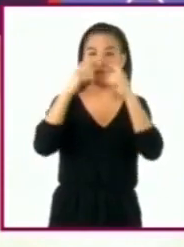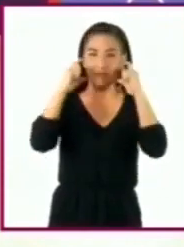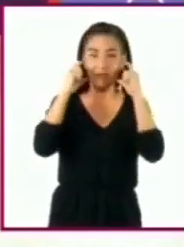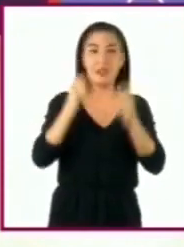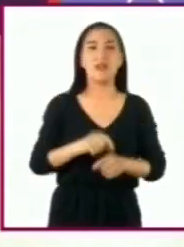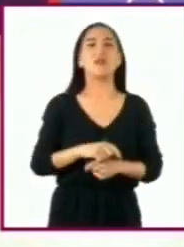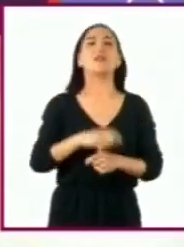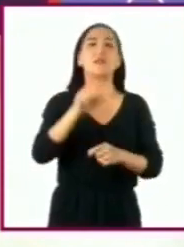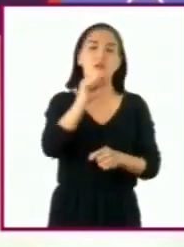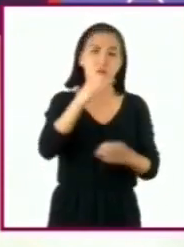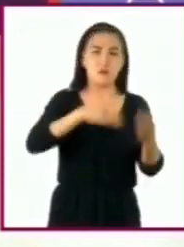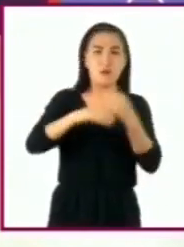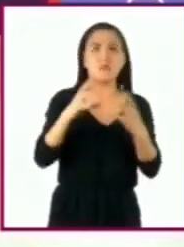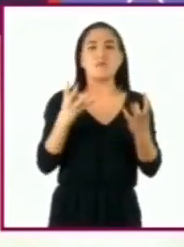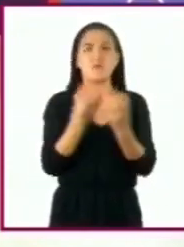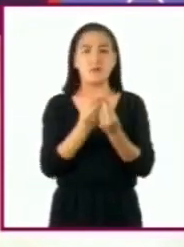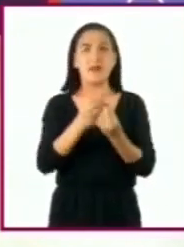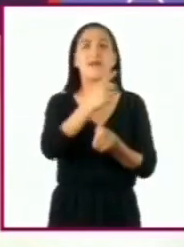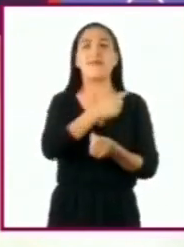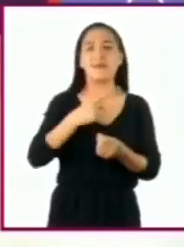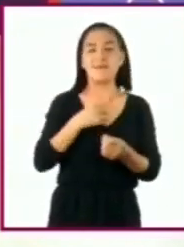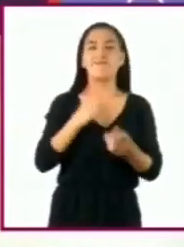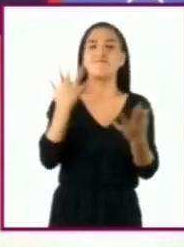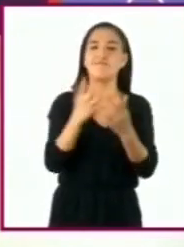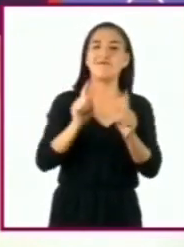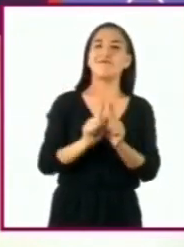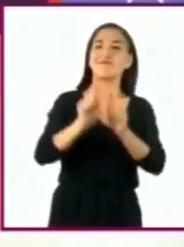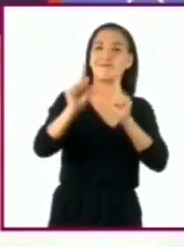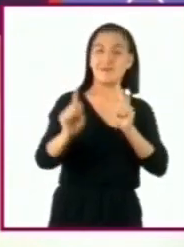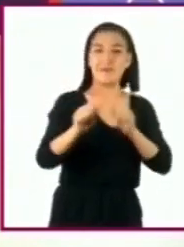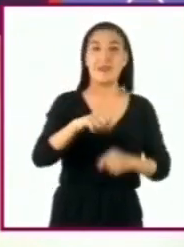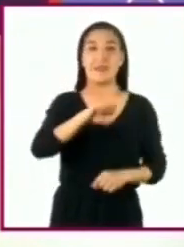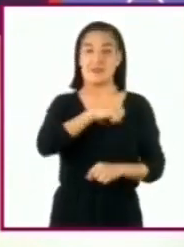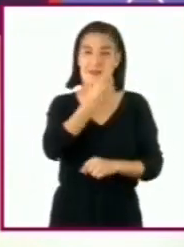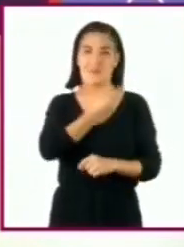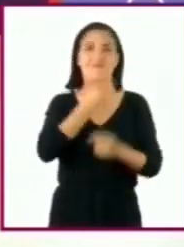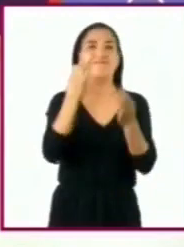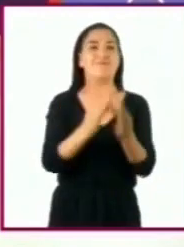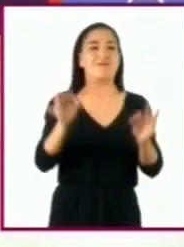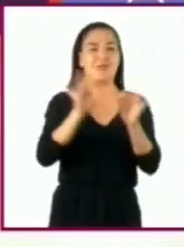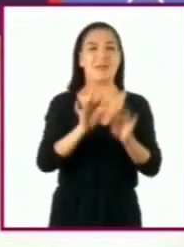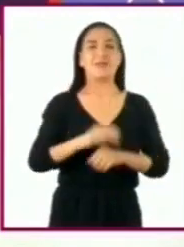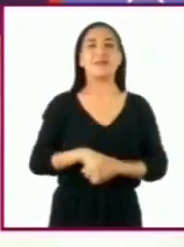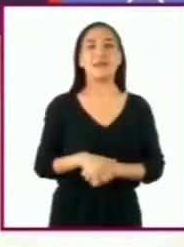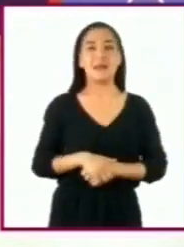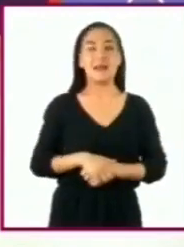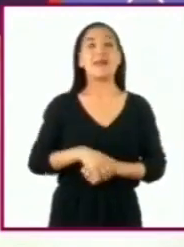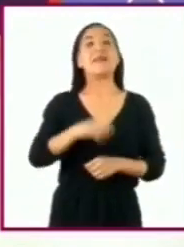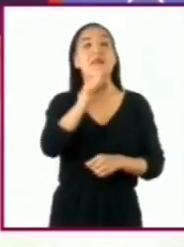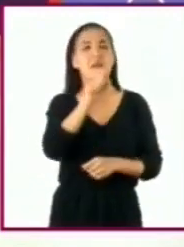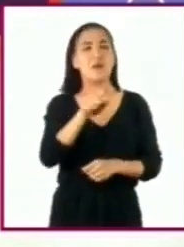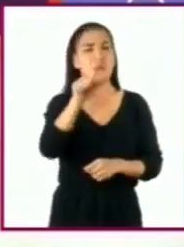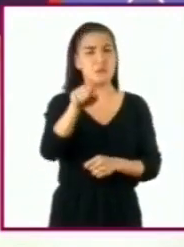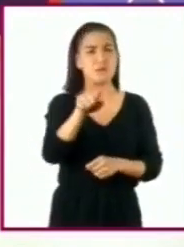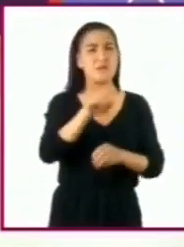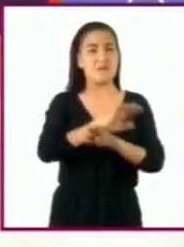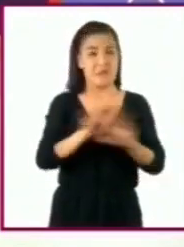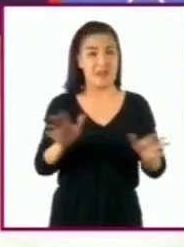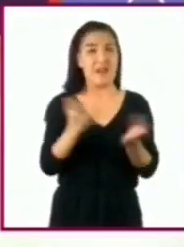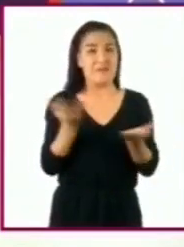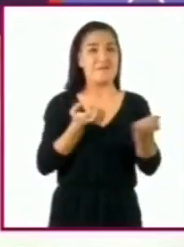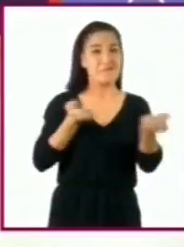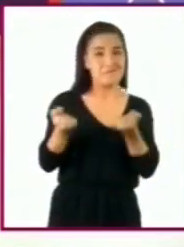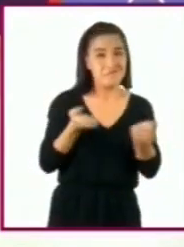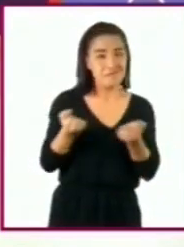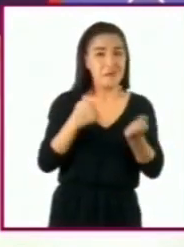aunque juntos, guardar y pedir la sana distancia. La salud es primero. Además, ¿ya hicieron algo de